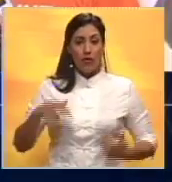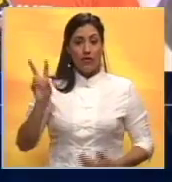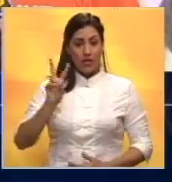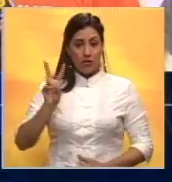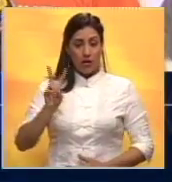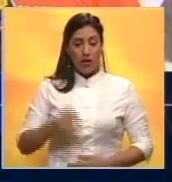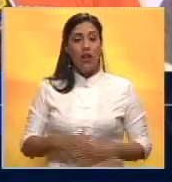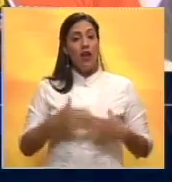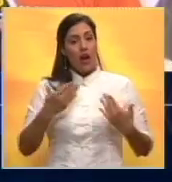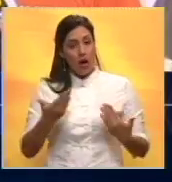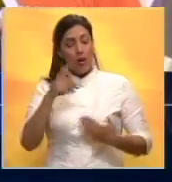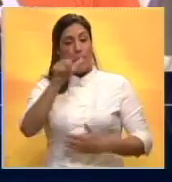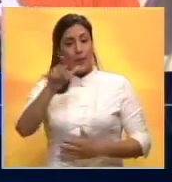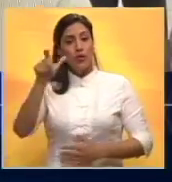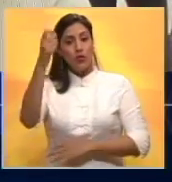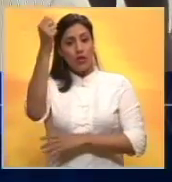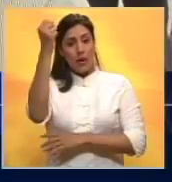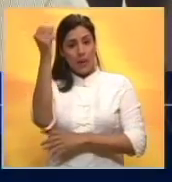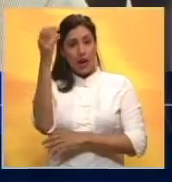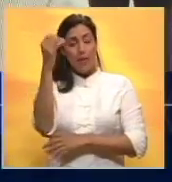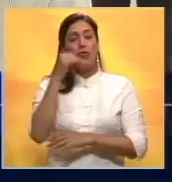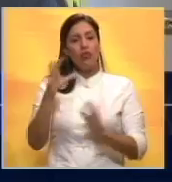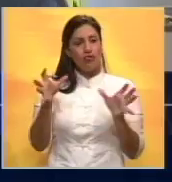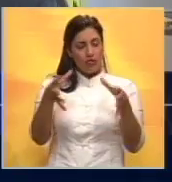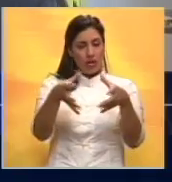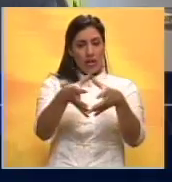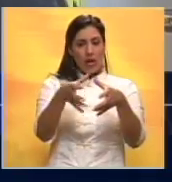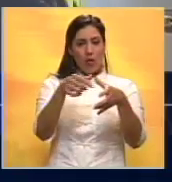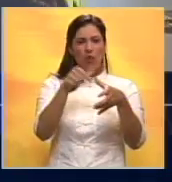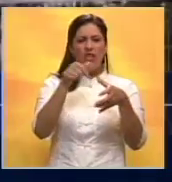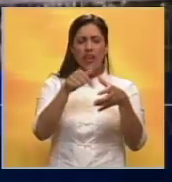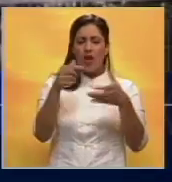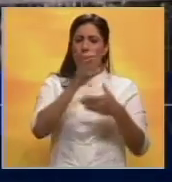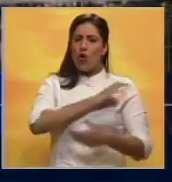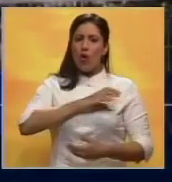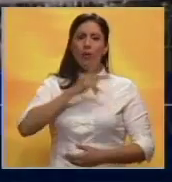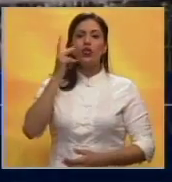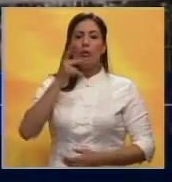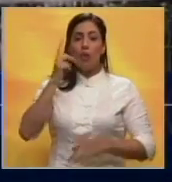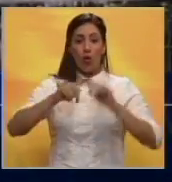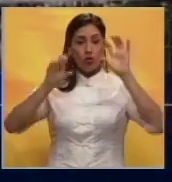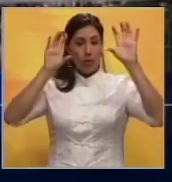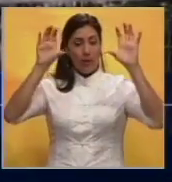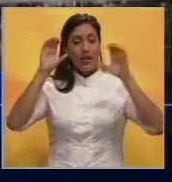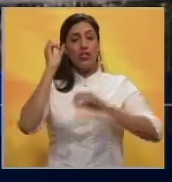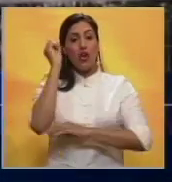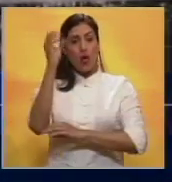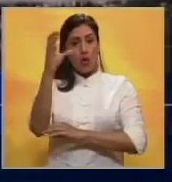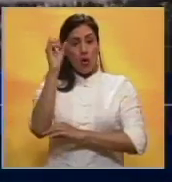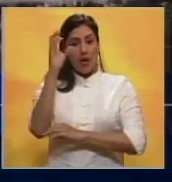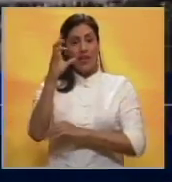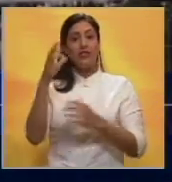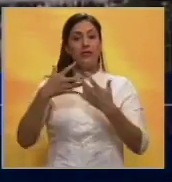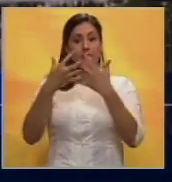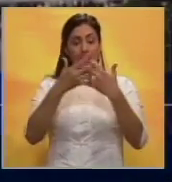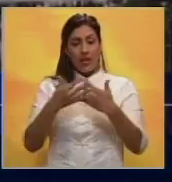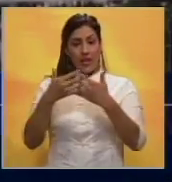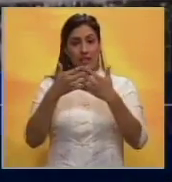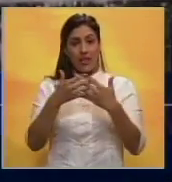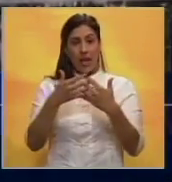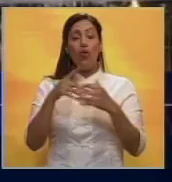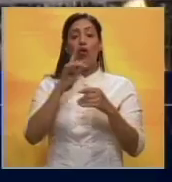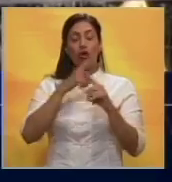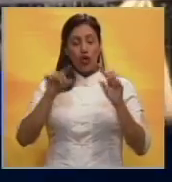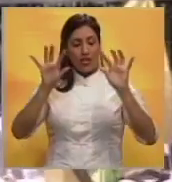en Venezuela los parlamentarios venezolanos reunirán con las comisión de política exterior del Congreso de Estados Unidos y